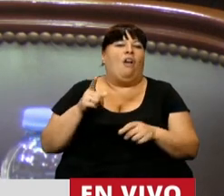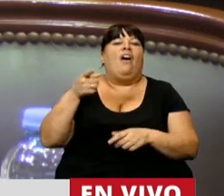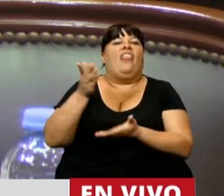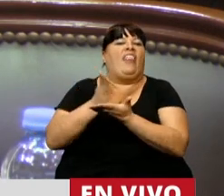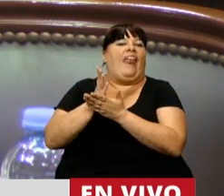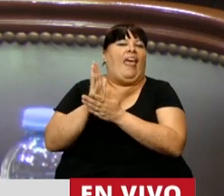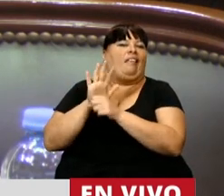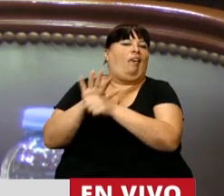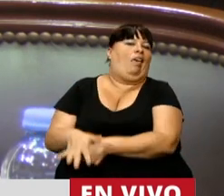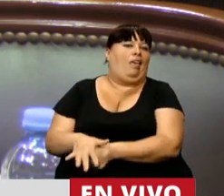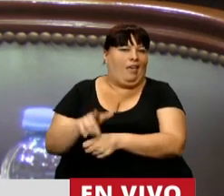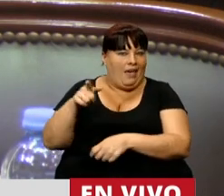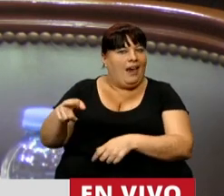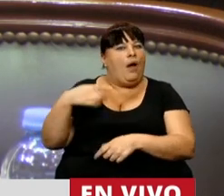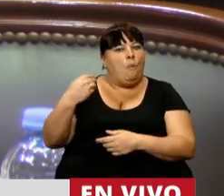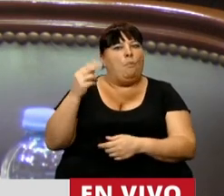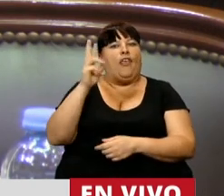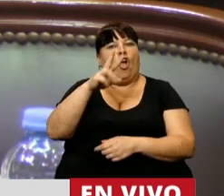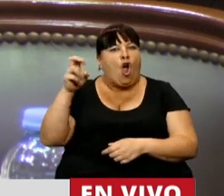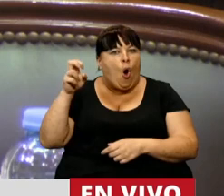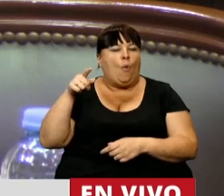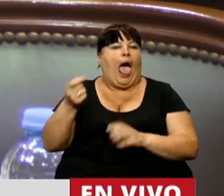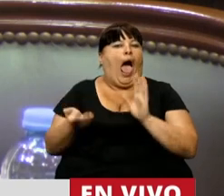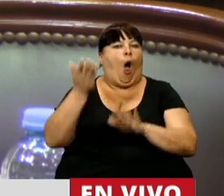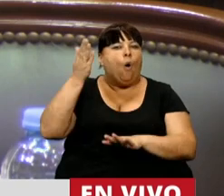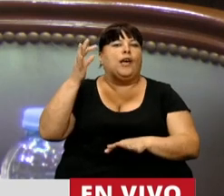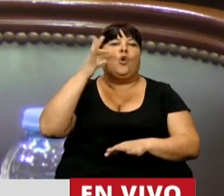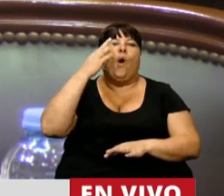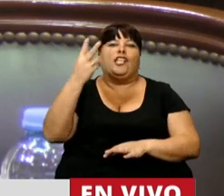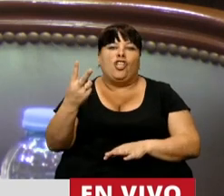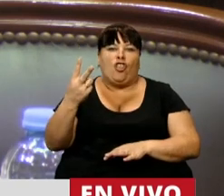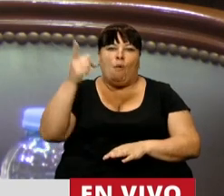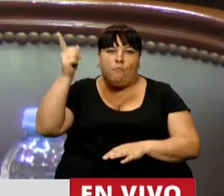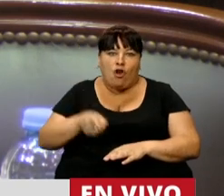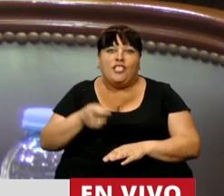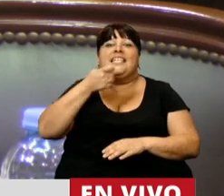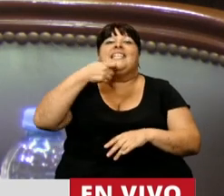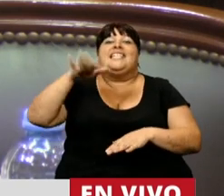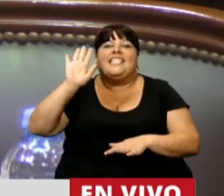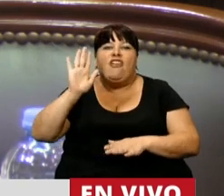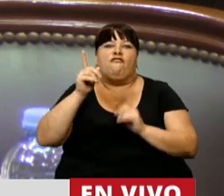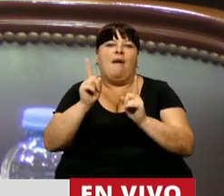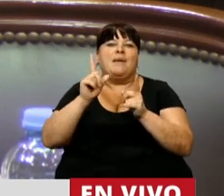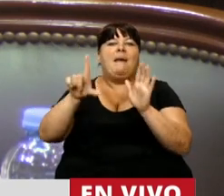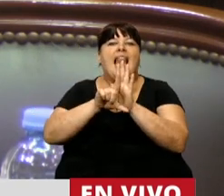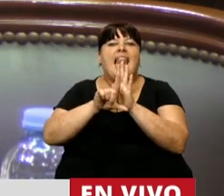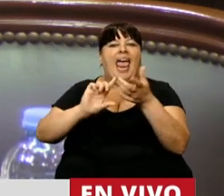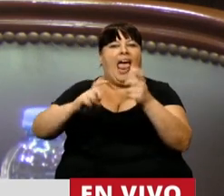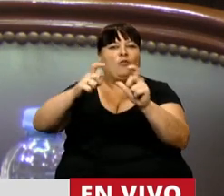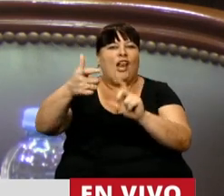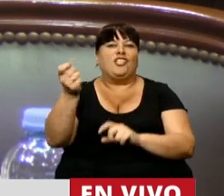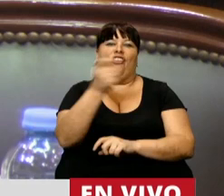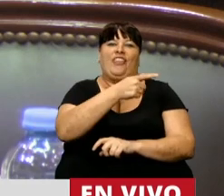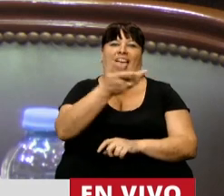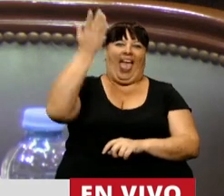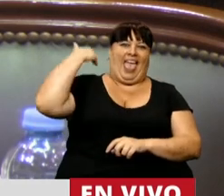el derecho que tenían de percibir sus haberes con un aumento de un 42% que hubieran recibido de seguir con la ley de movilidad que